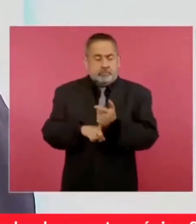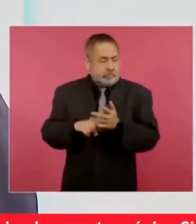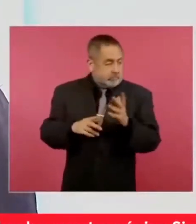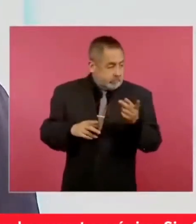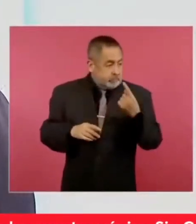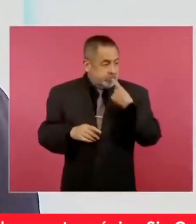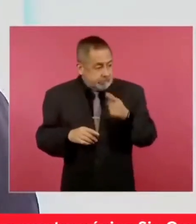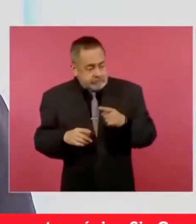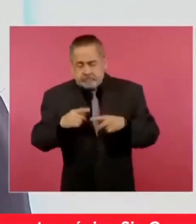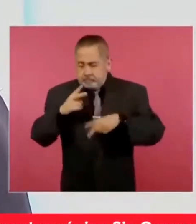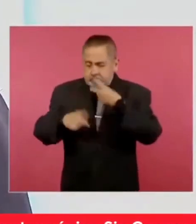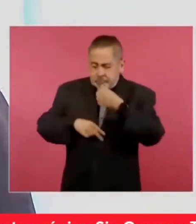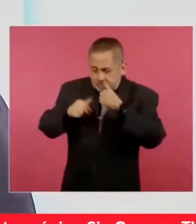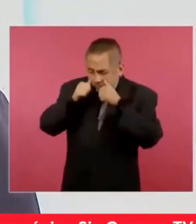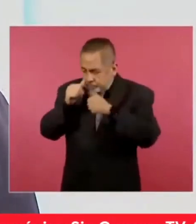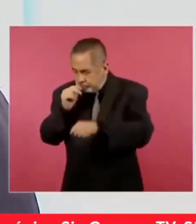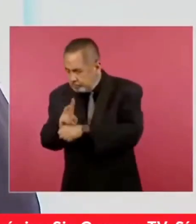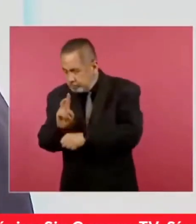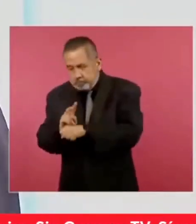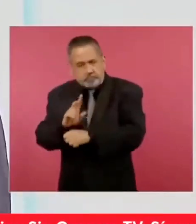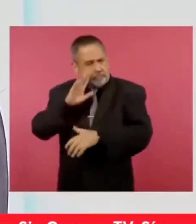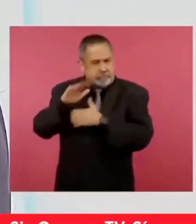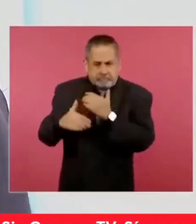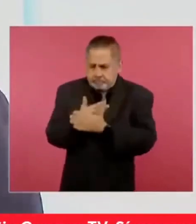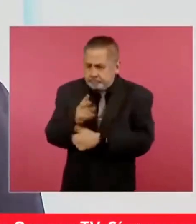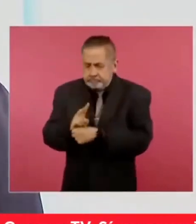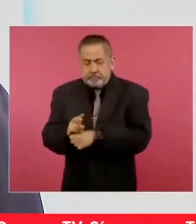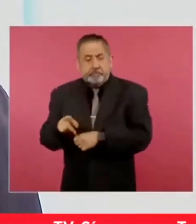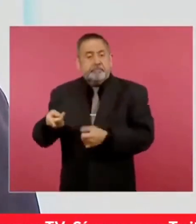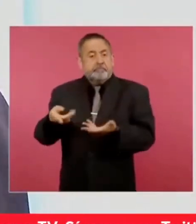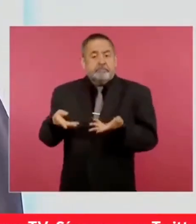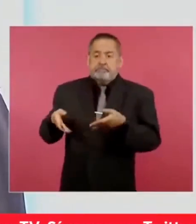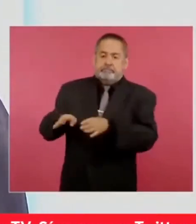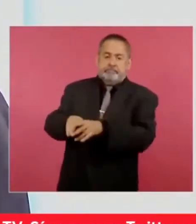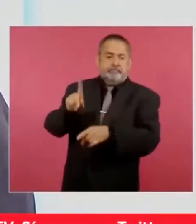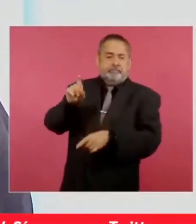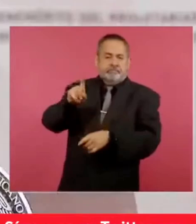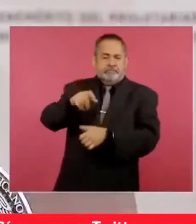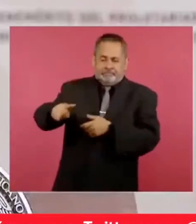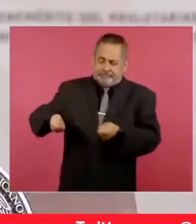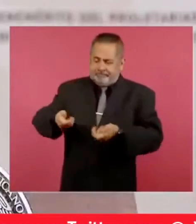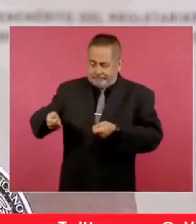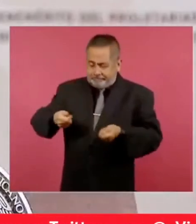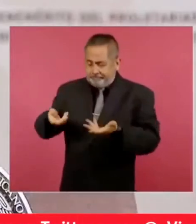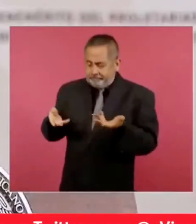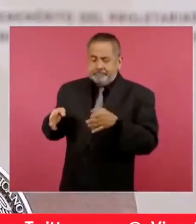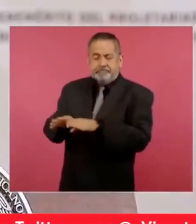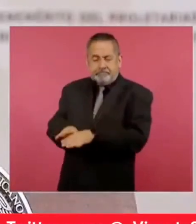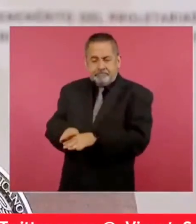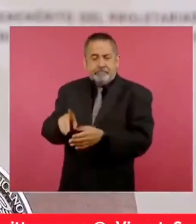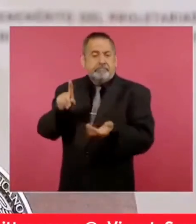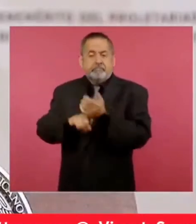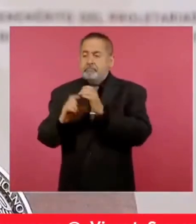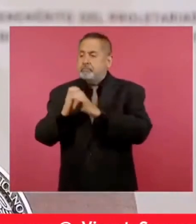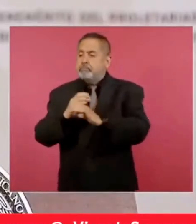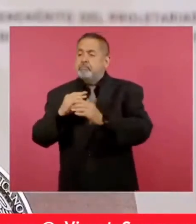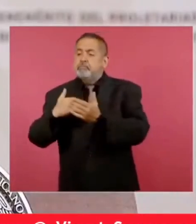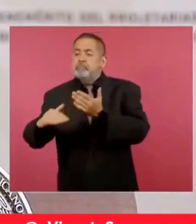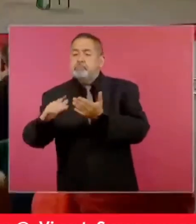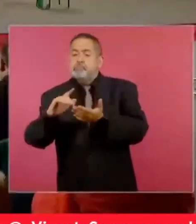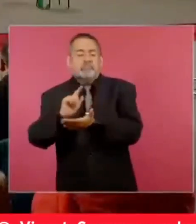coordinada en campo desde el primer día. Se cerró el pozo afectado y se han limpiado tuberías y cisternas de las